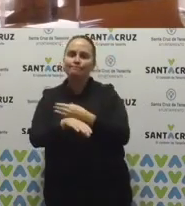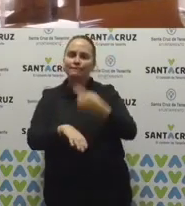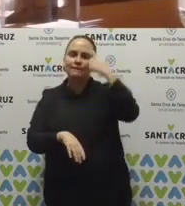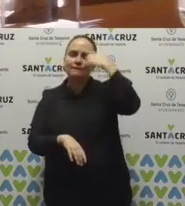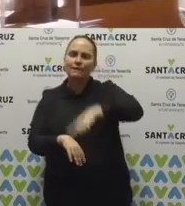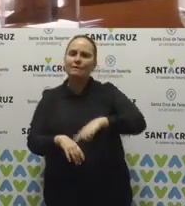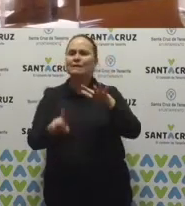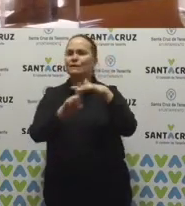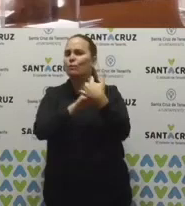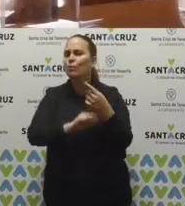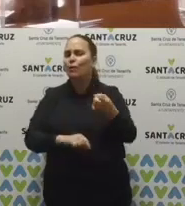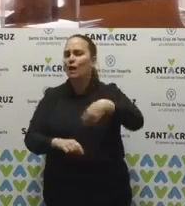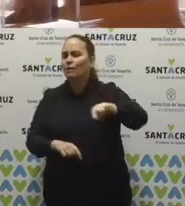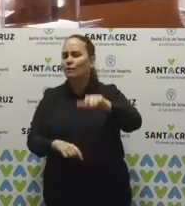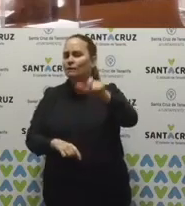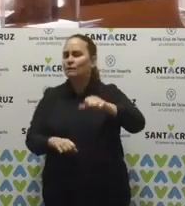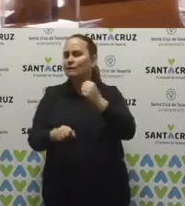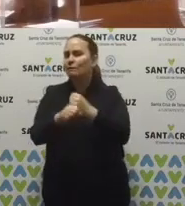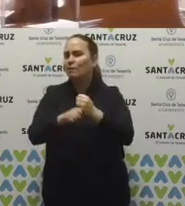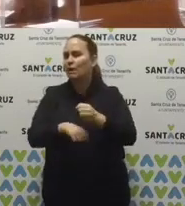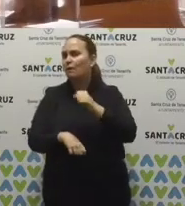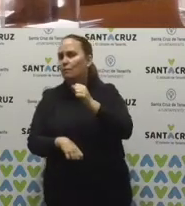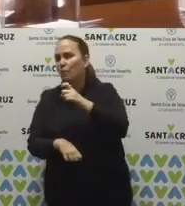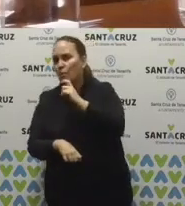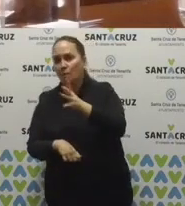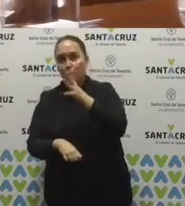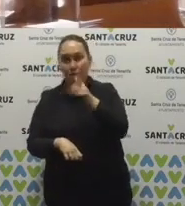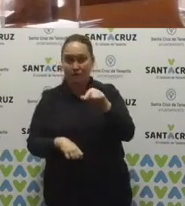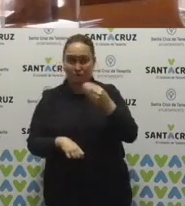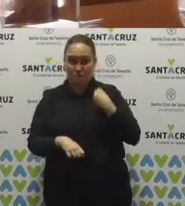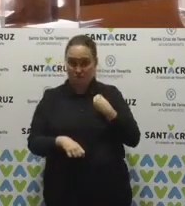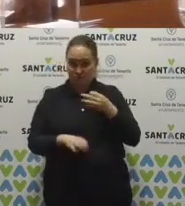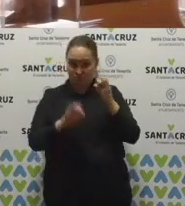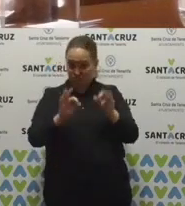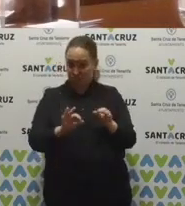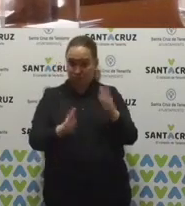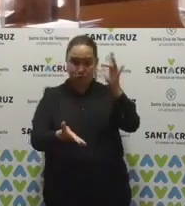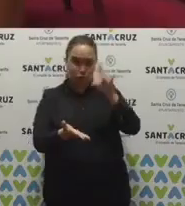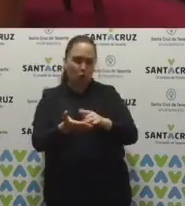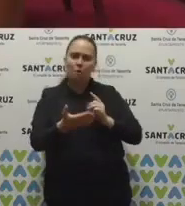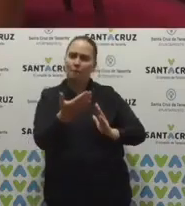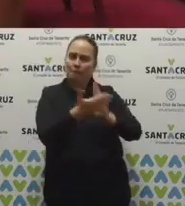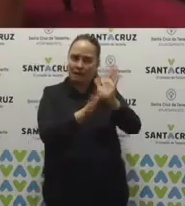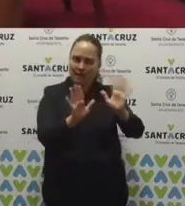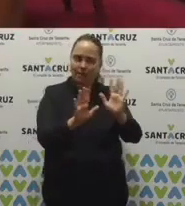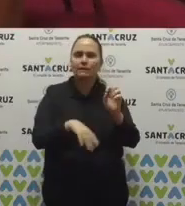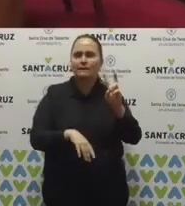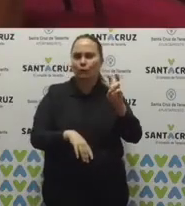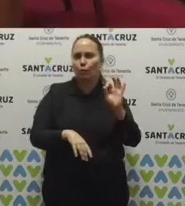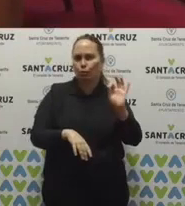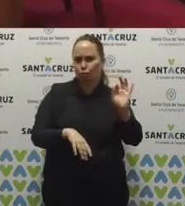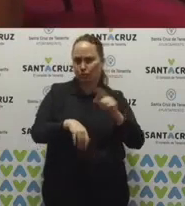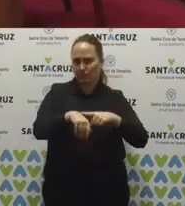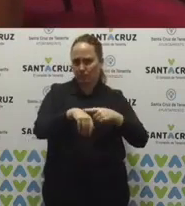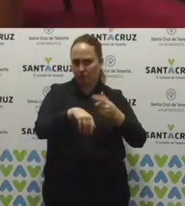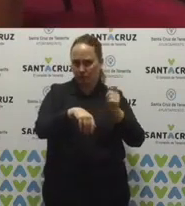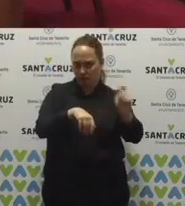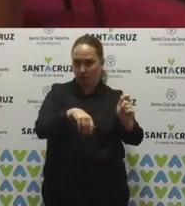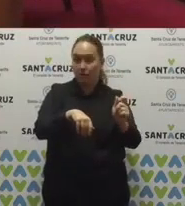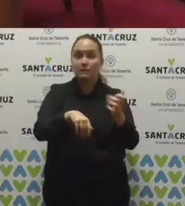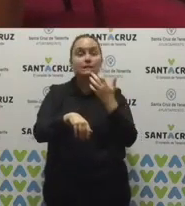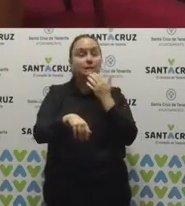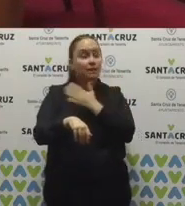y por qué esto es lo que ha pasado y yo no le he cortado le quedan unos segundos y si quiere